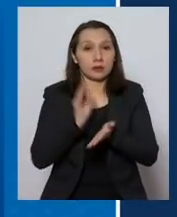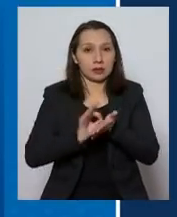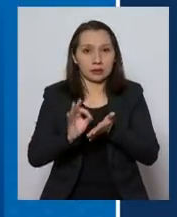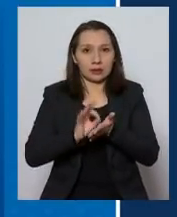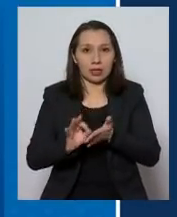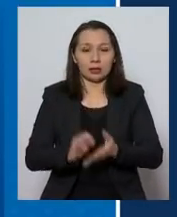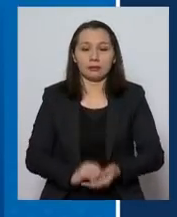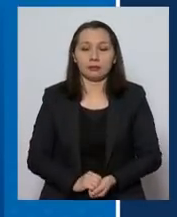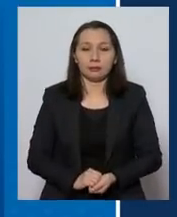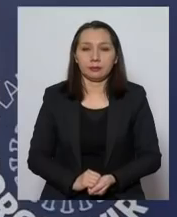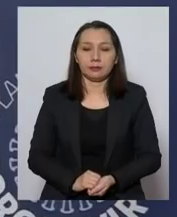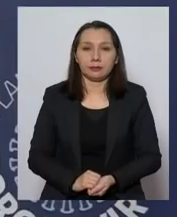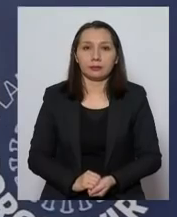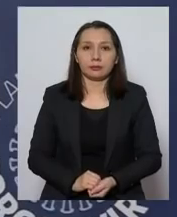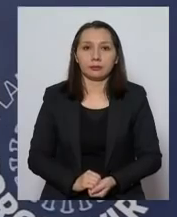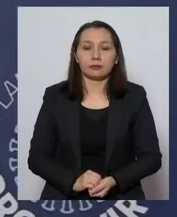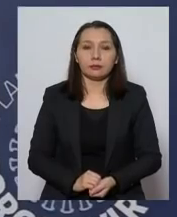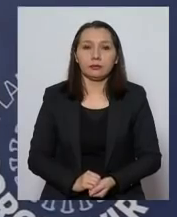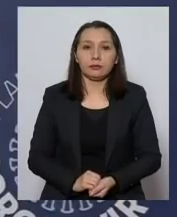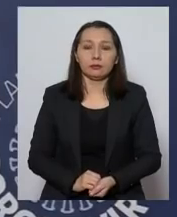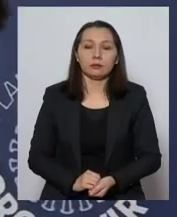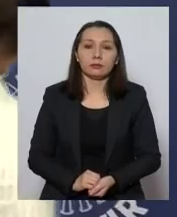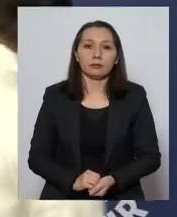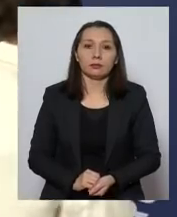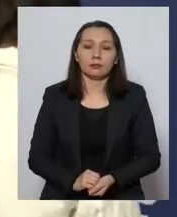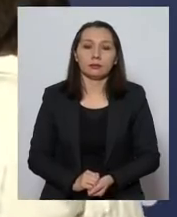Redes Asistenciales.